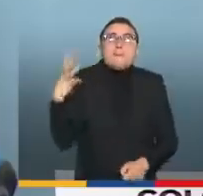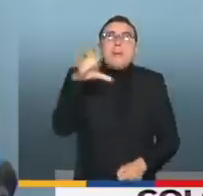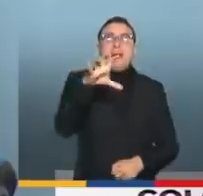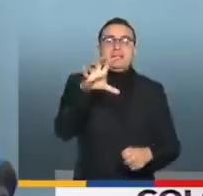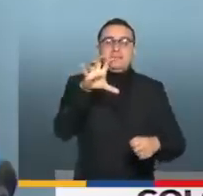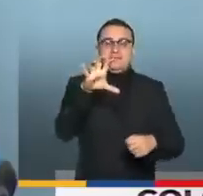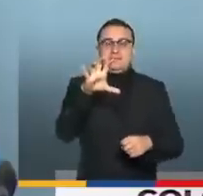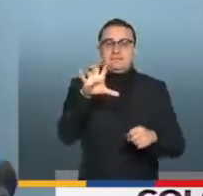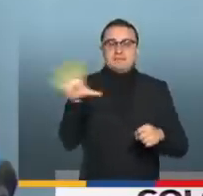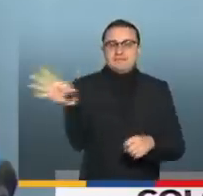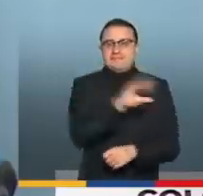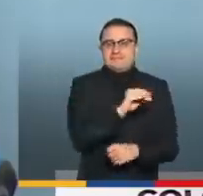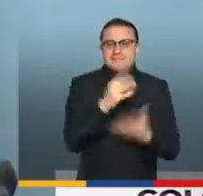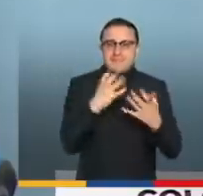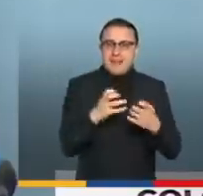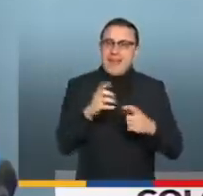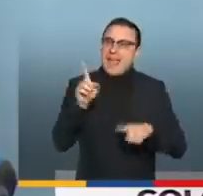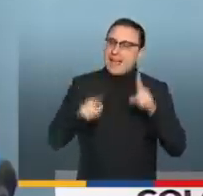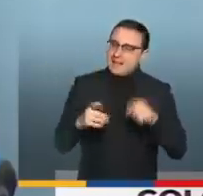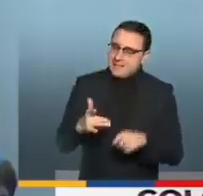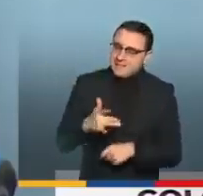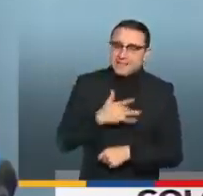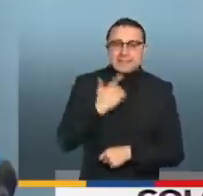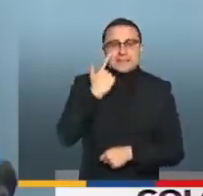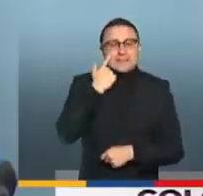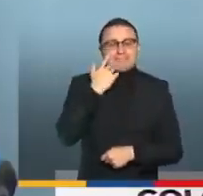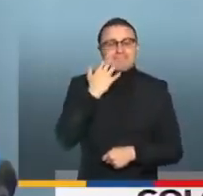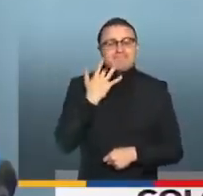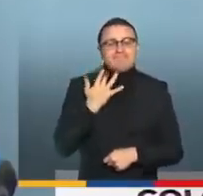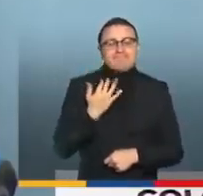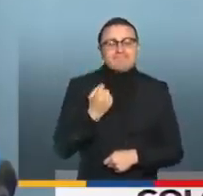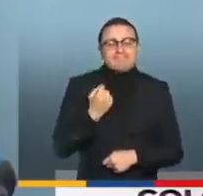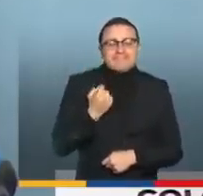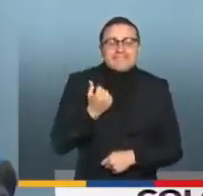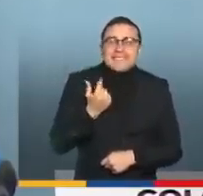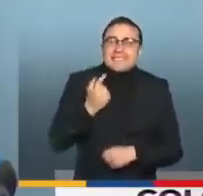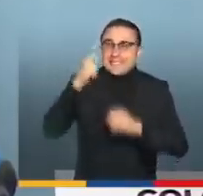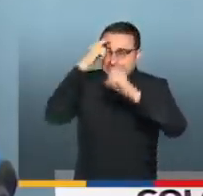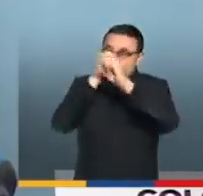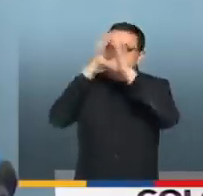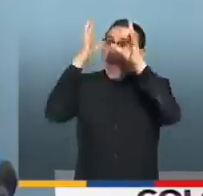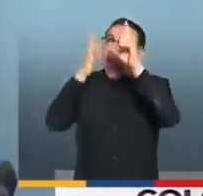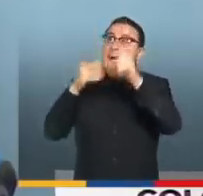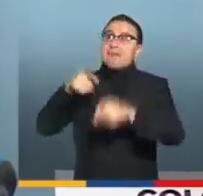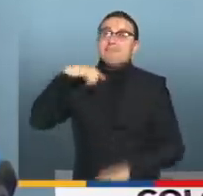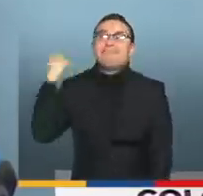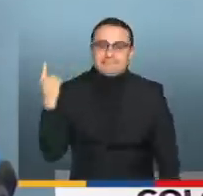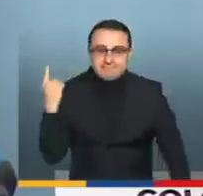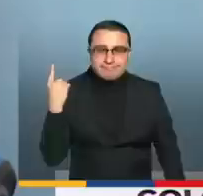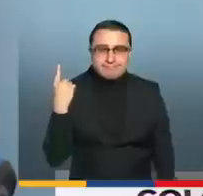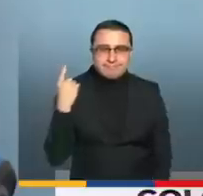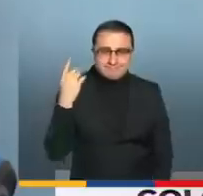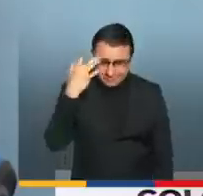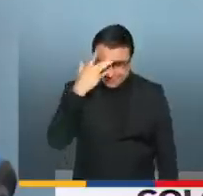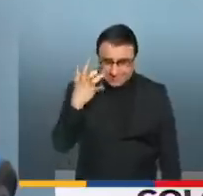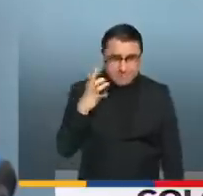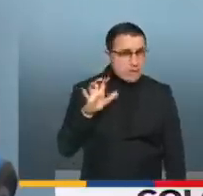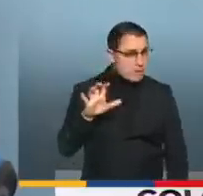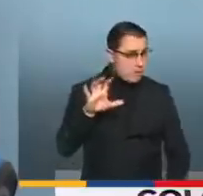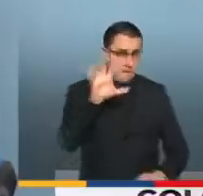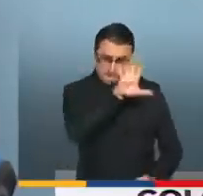A veces algunos sentimos nostalgia de que no haya sido así, porque sería una gran